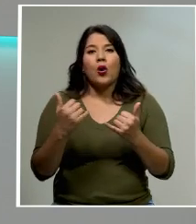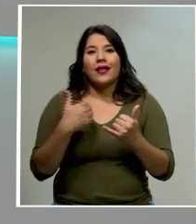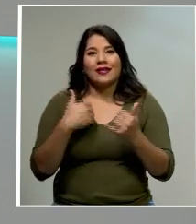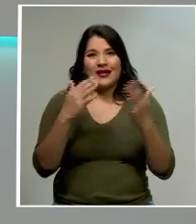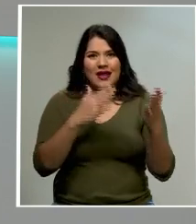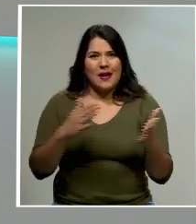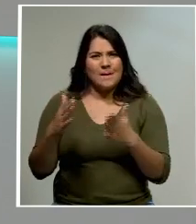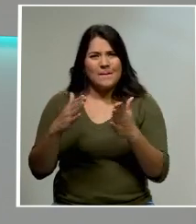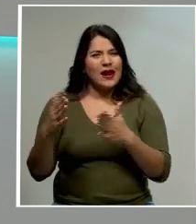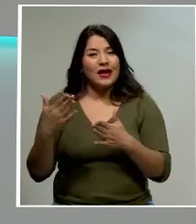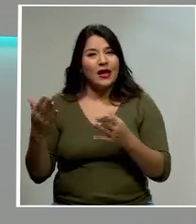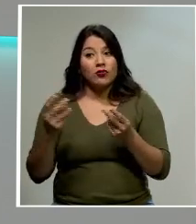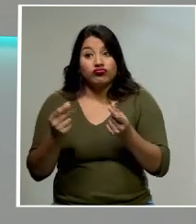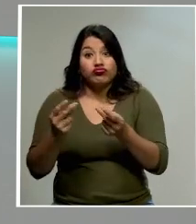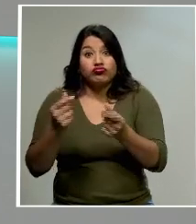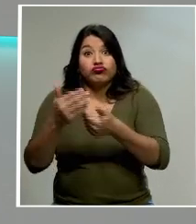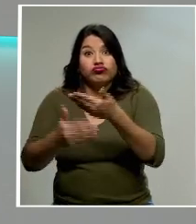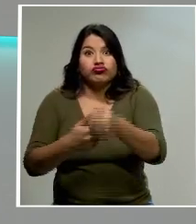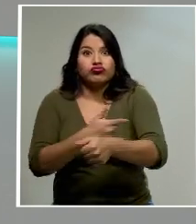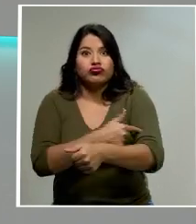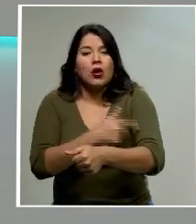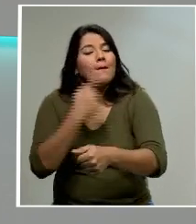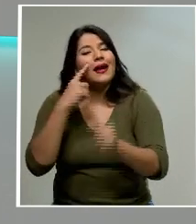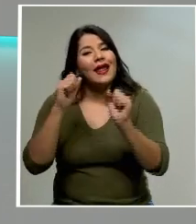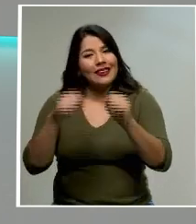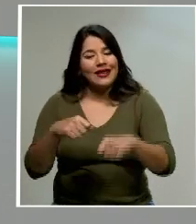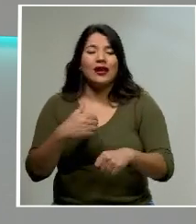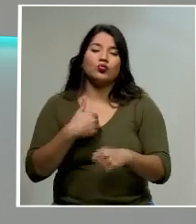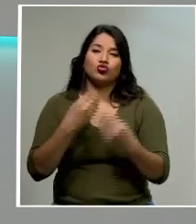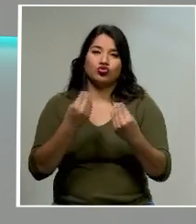posibles. A la fecha ya se han logrado vacunar al